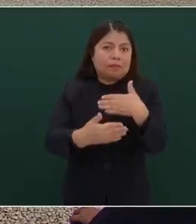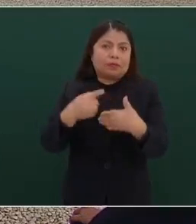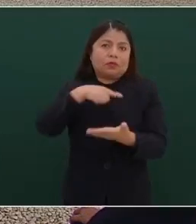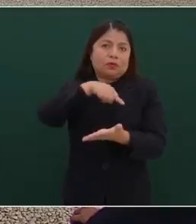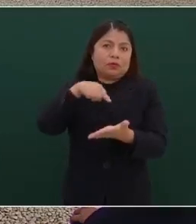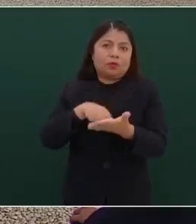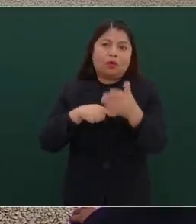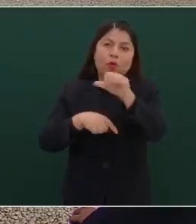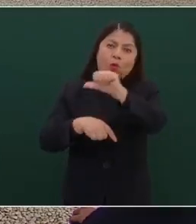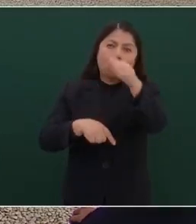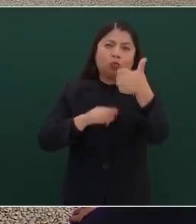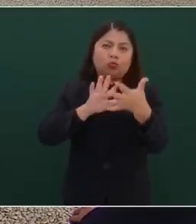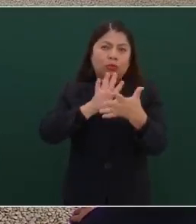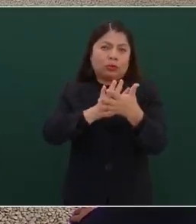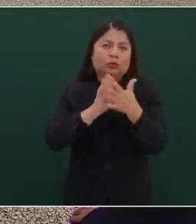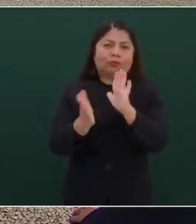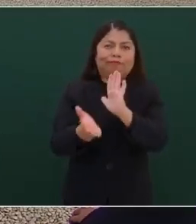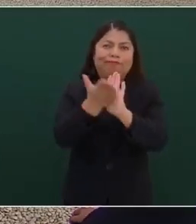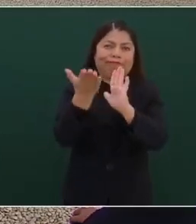que también